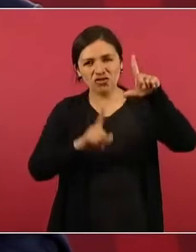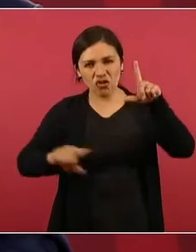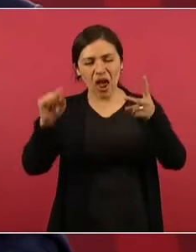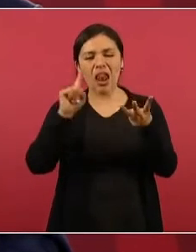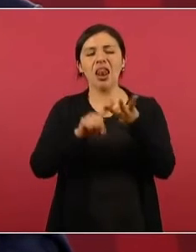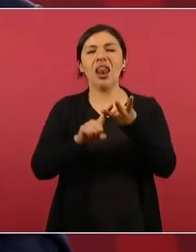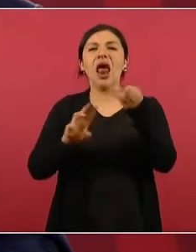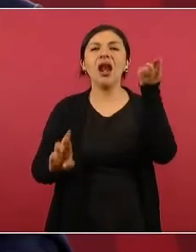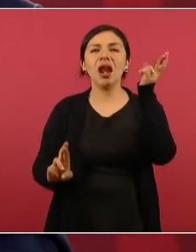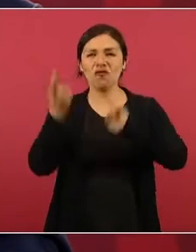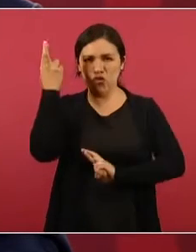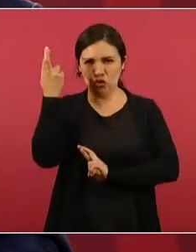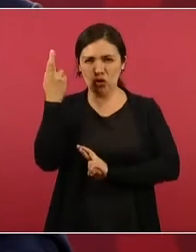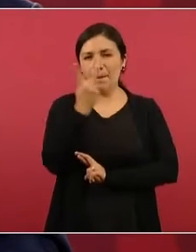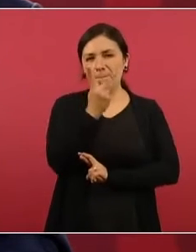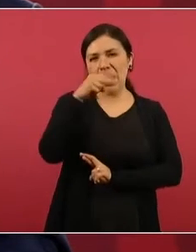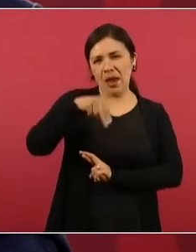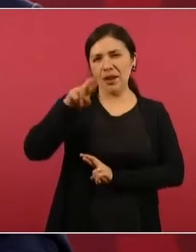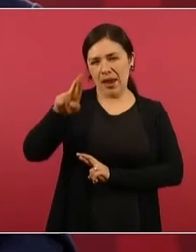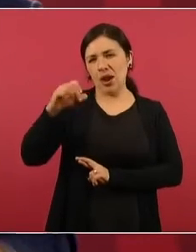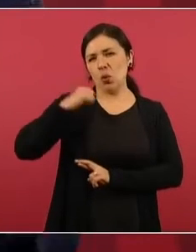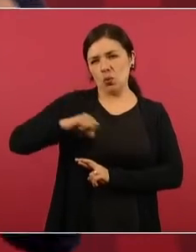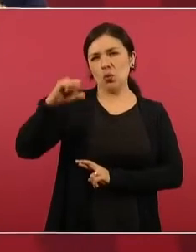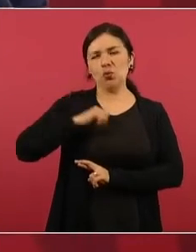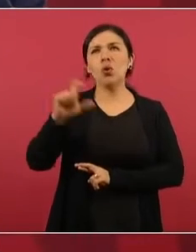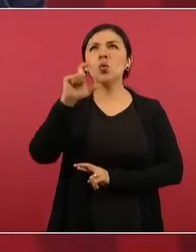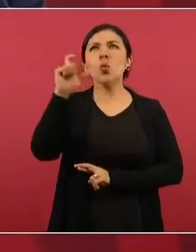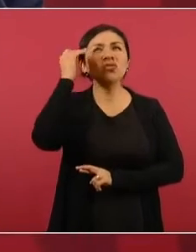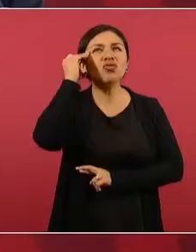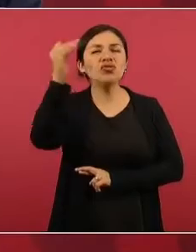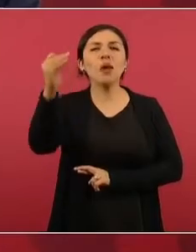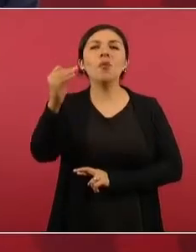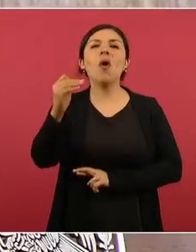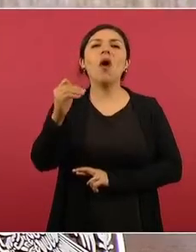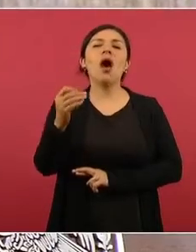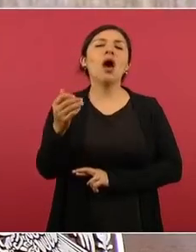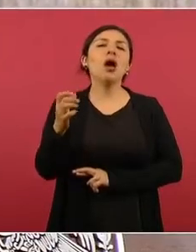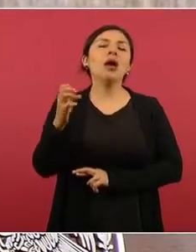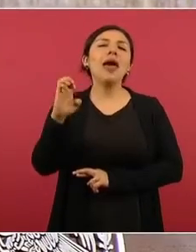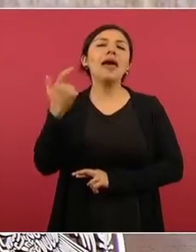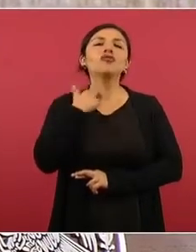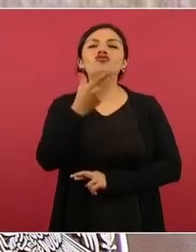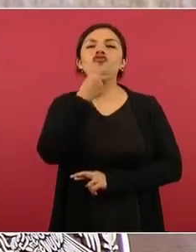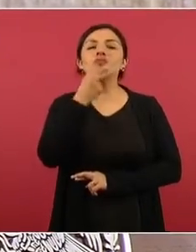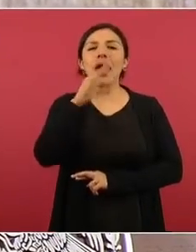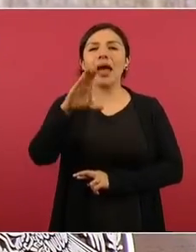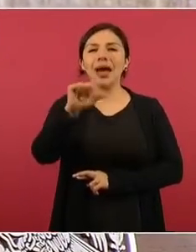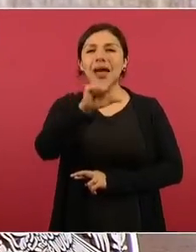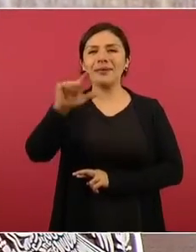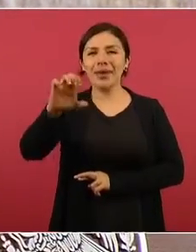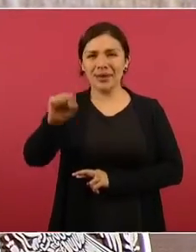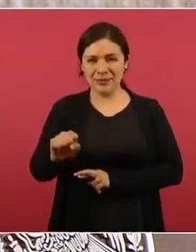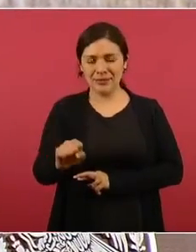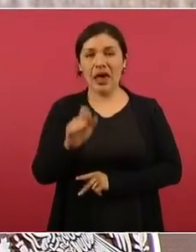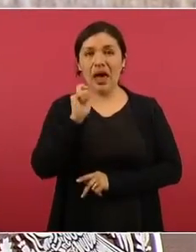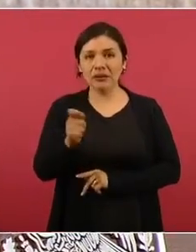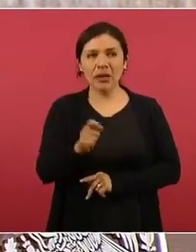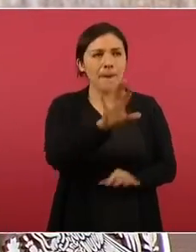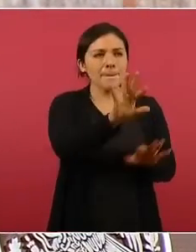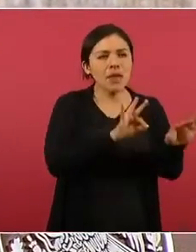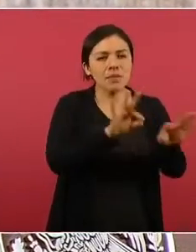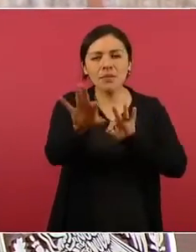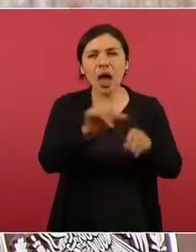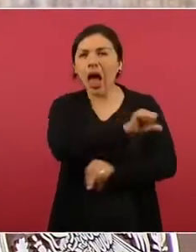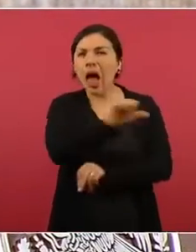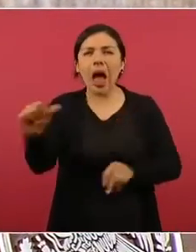Lo crearon en la época del general Calles y fue agrupar a todas las